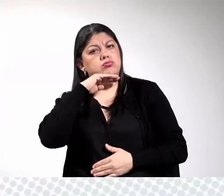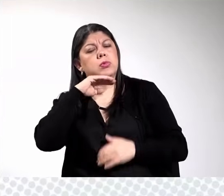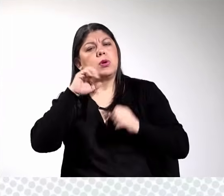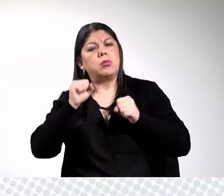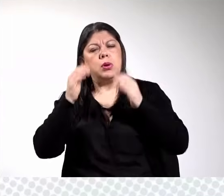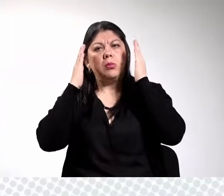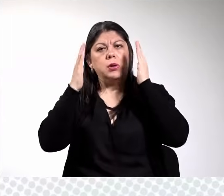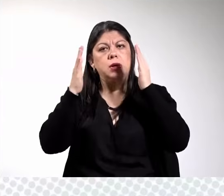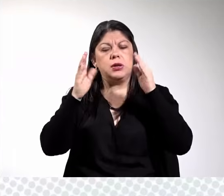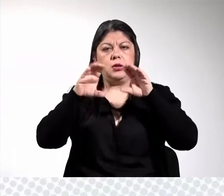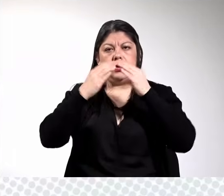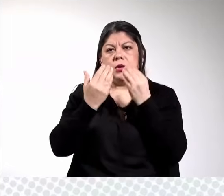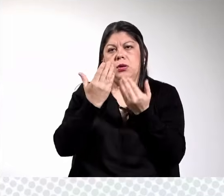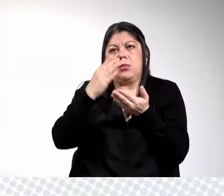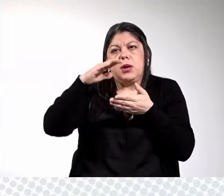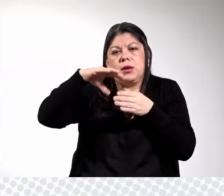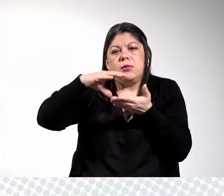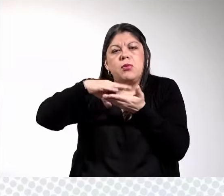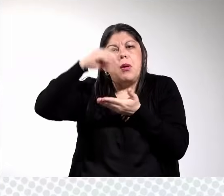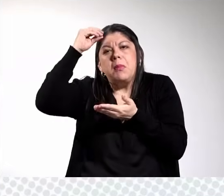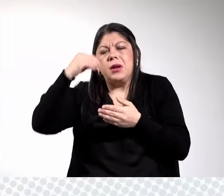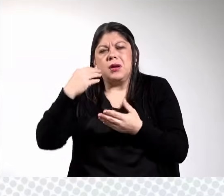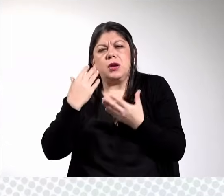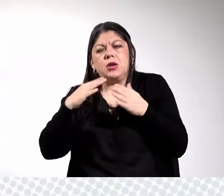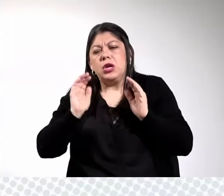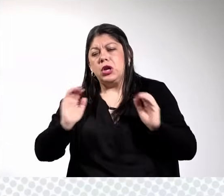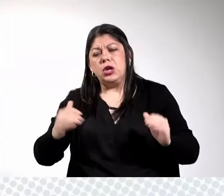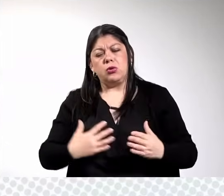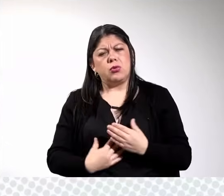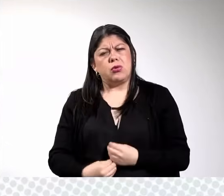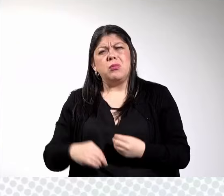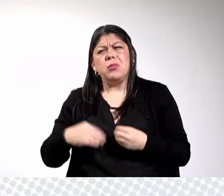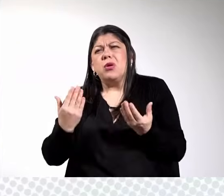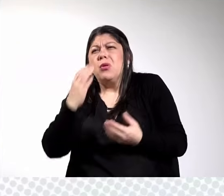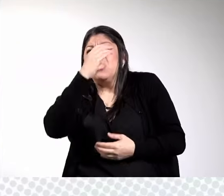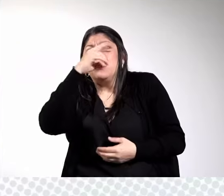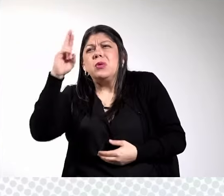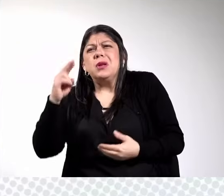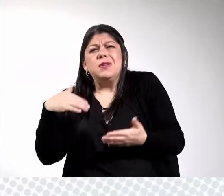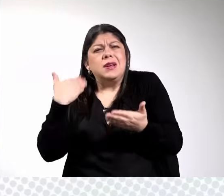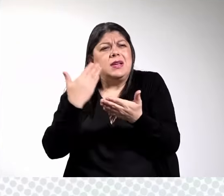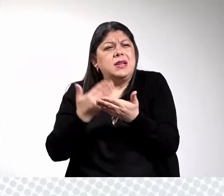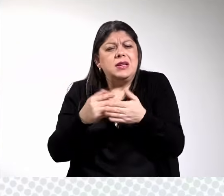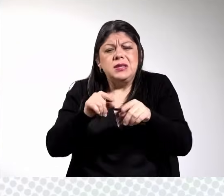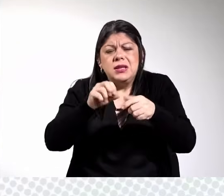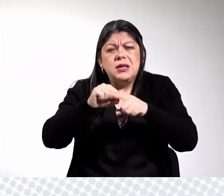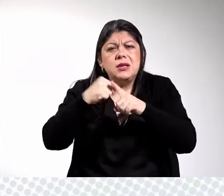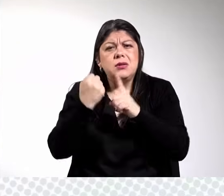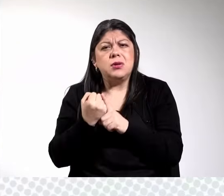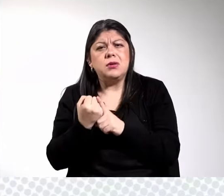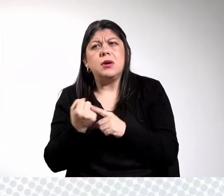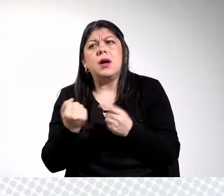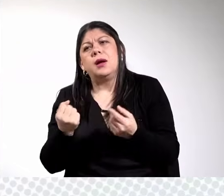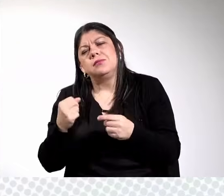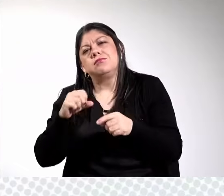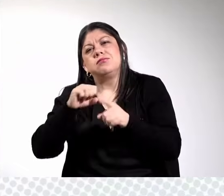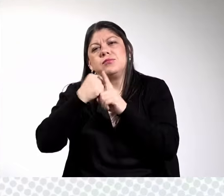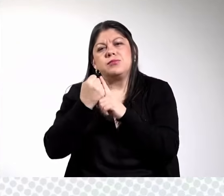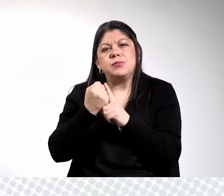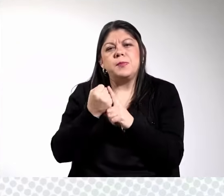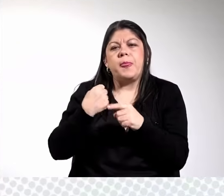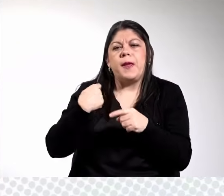la clase, porque con hambre no van a aprender. ¿Cómo Costa Rica llegó a esto? Llegó a esto cuando nosotros dejamos una